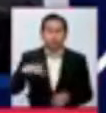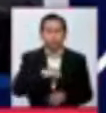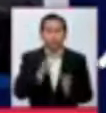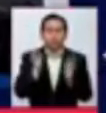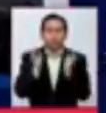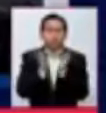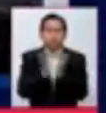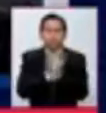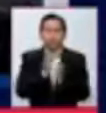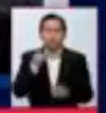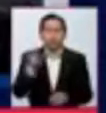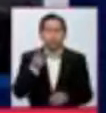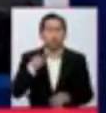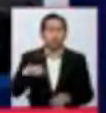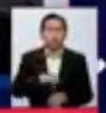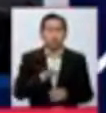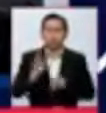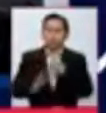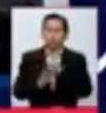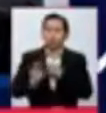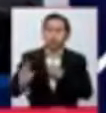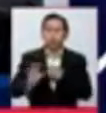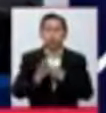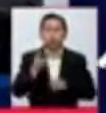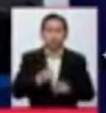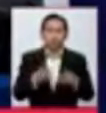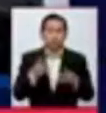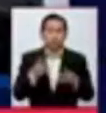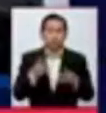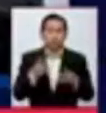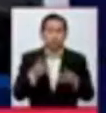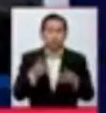solo siempre en protección de las personas privadas de libertad.